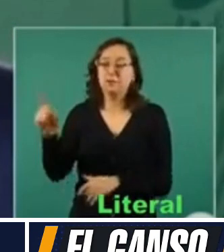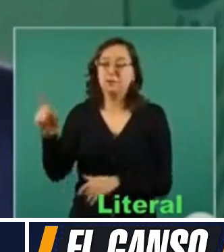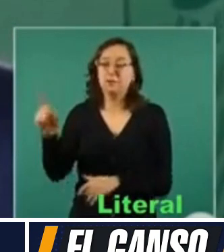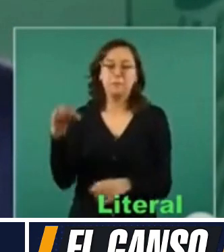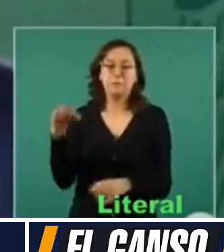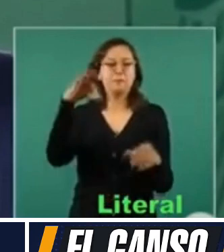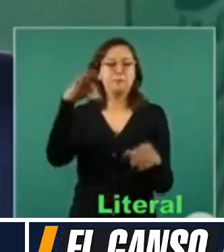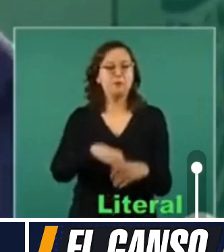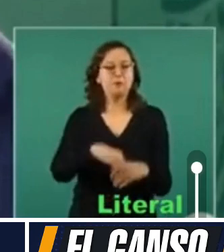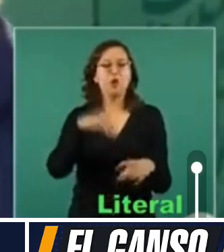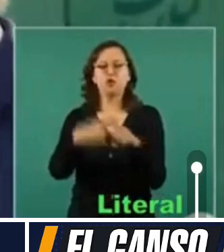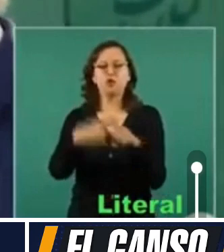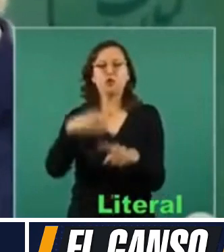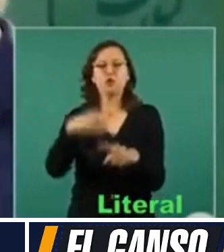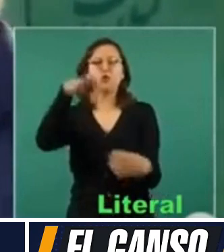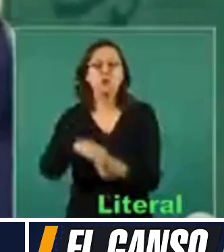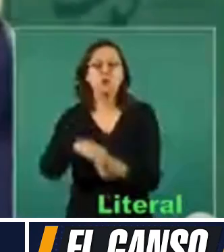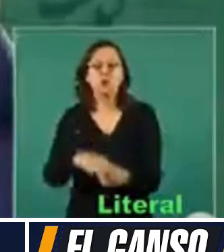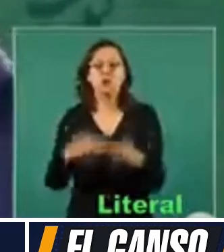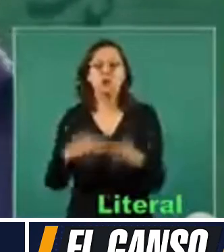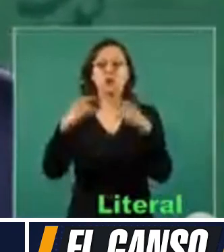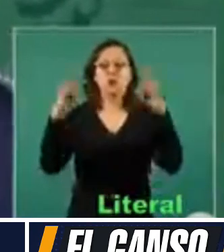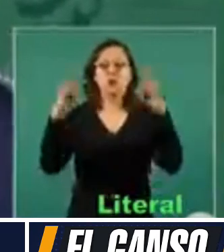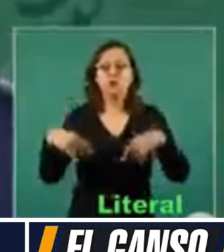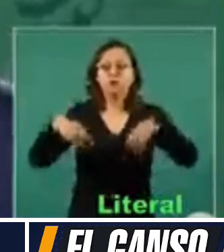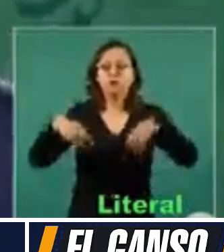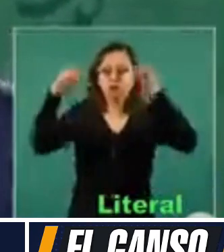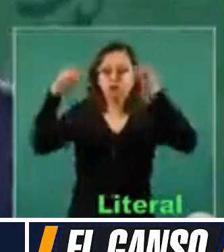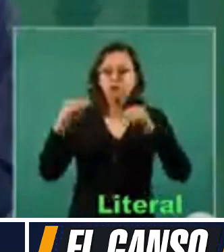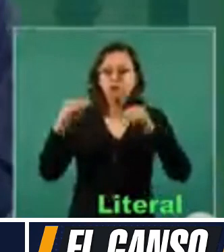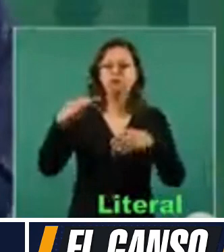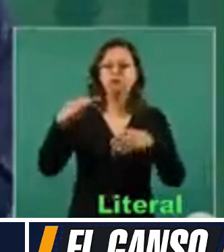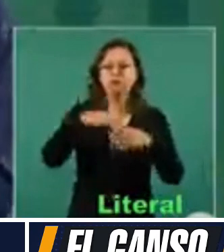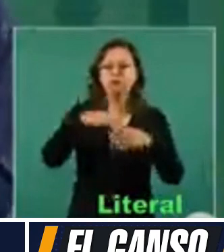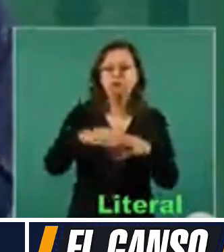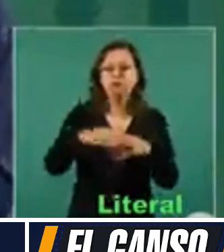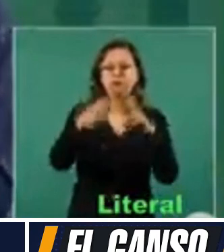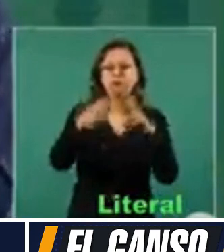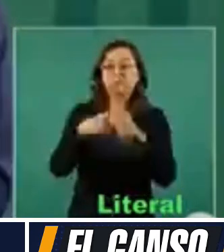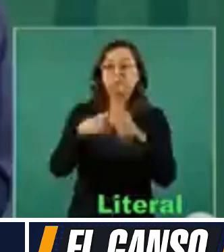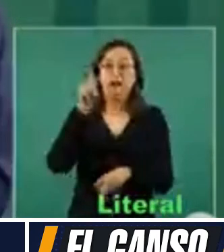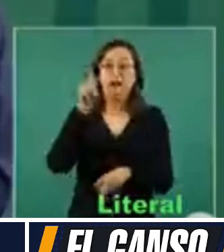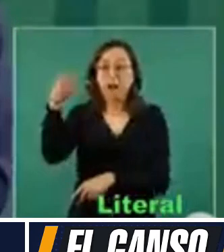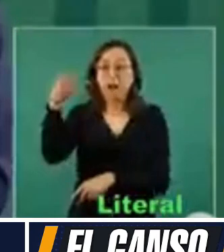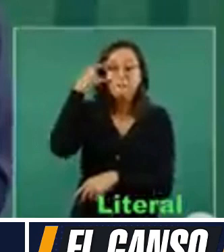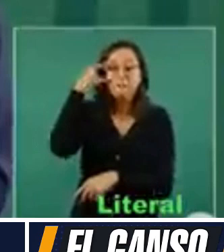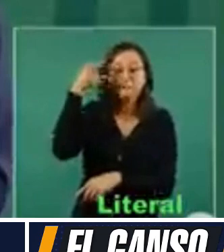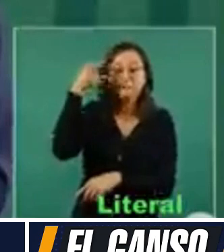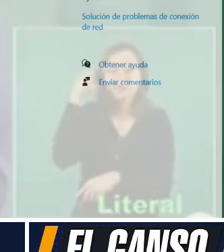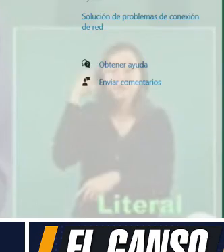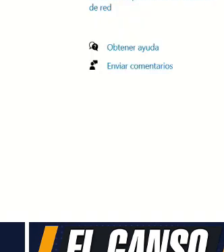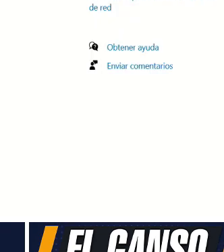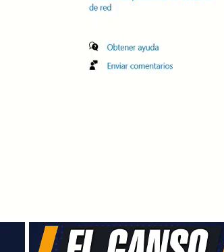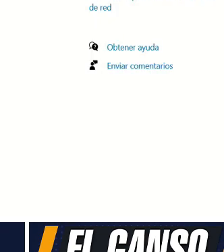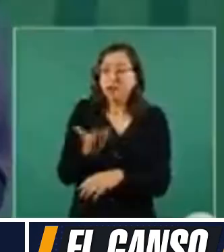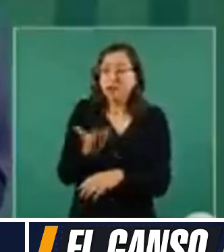Casilla por casilla, voto por voto, casilla por casilla, en Campeche.